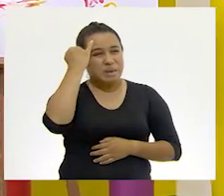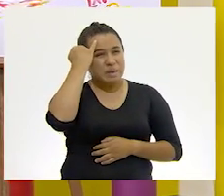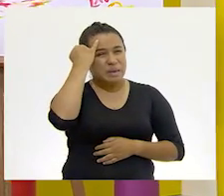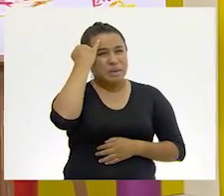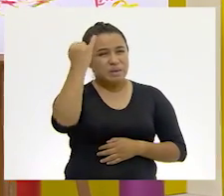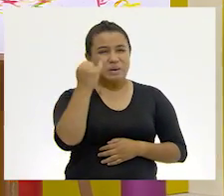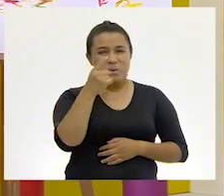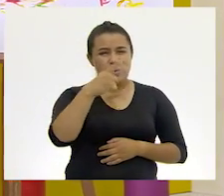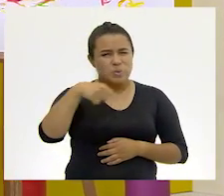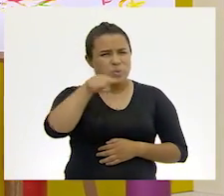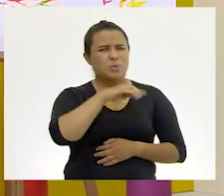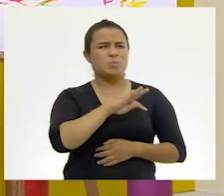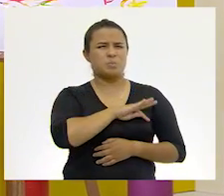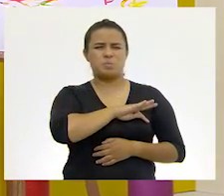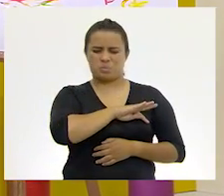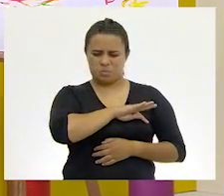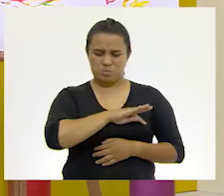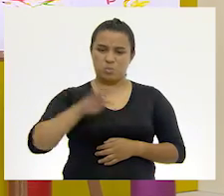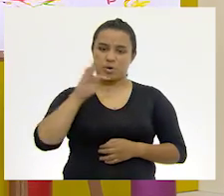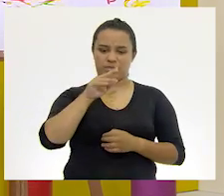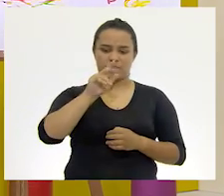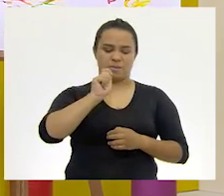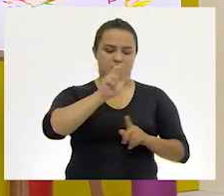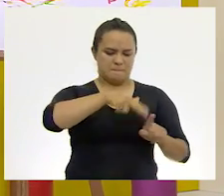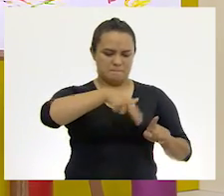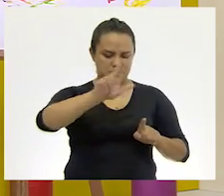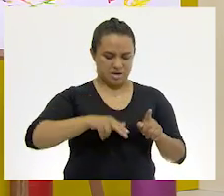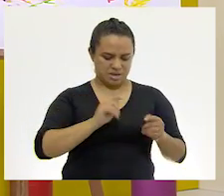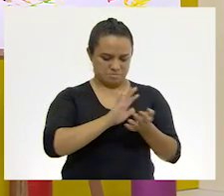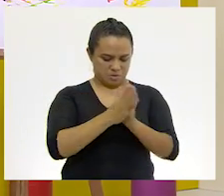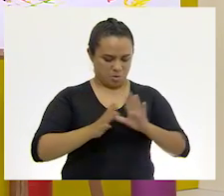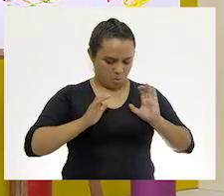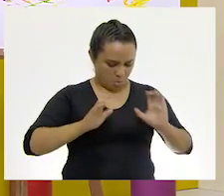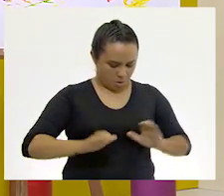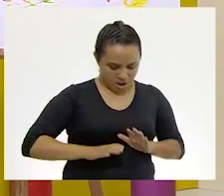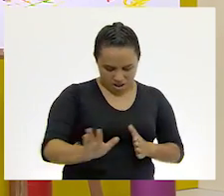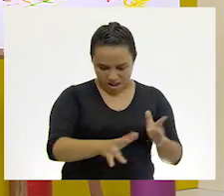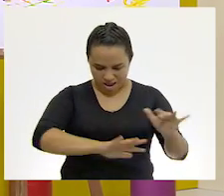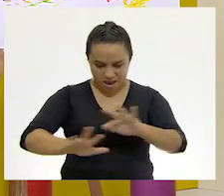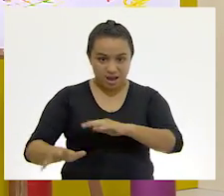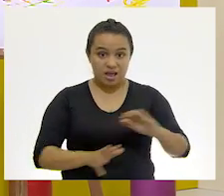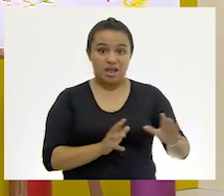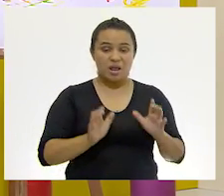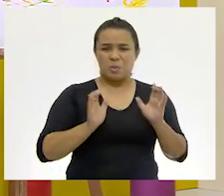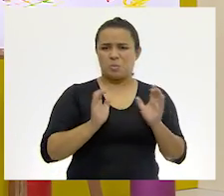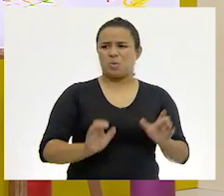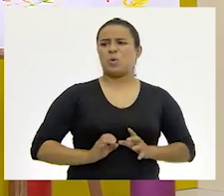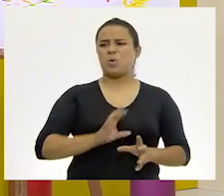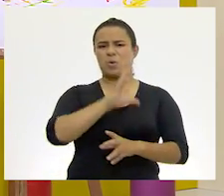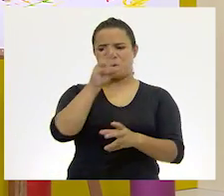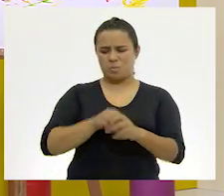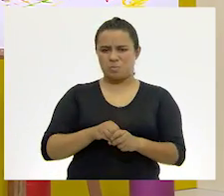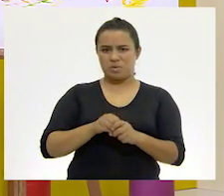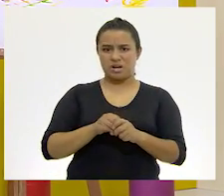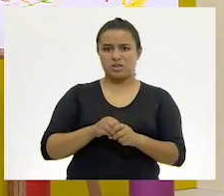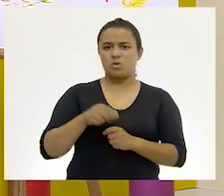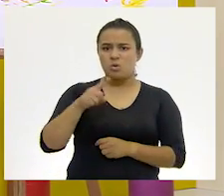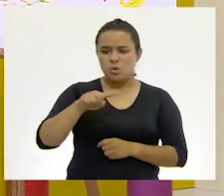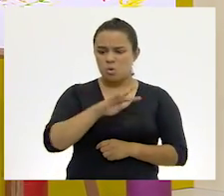Imagínense, ustedes pueden ser el pincel de todos los colores que imaginen, su cuerpo entero llenarse de pintura y